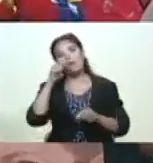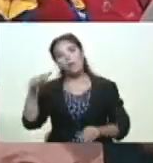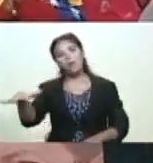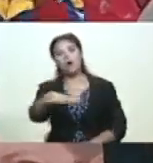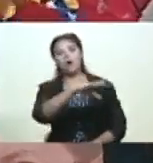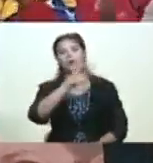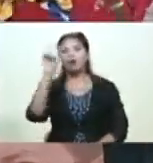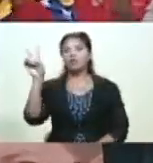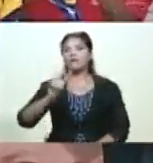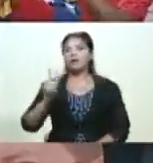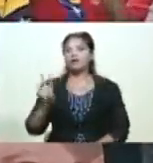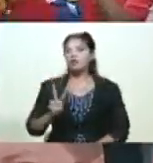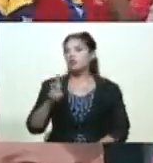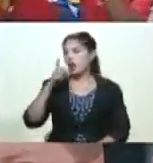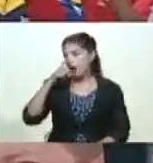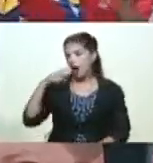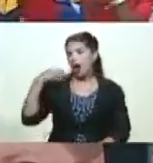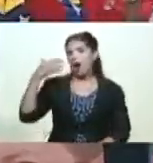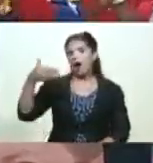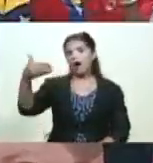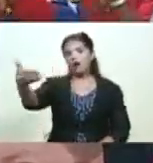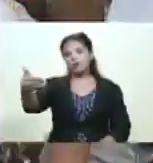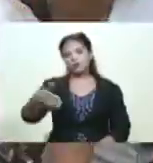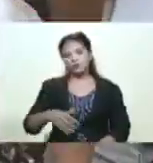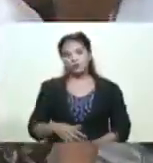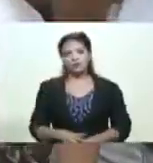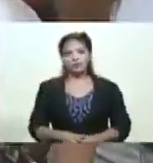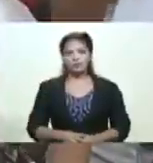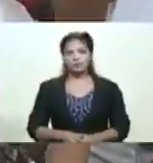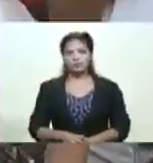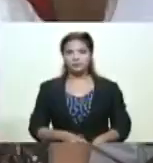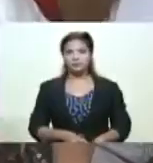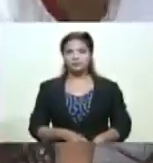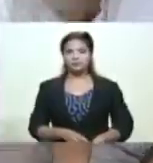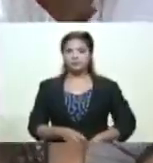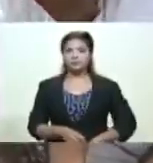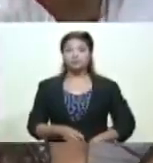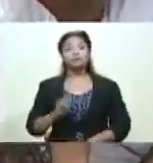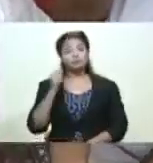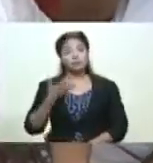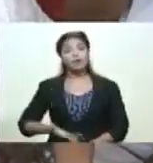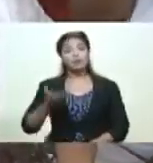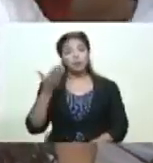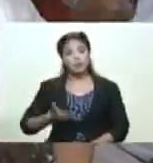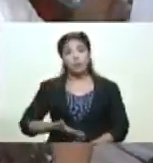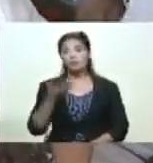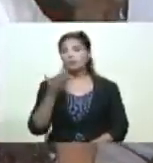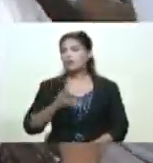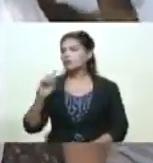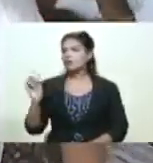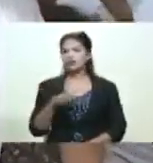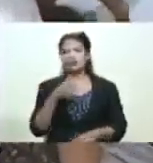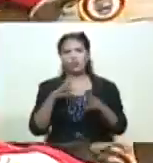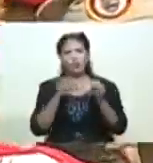de Venezuela en los años que están por venir. Es muy importante todo esto.